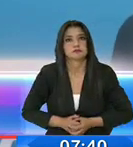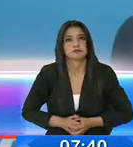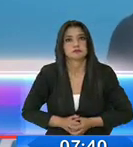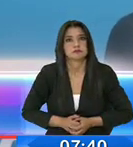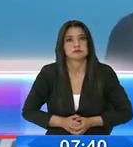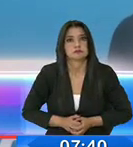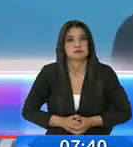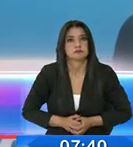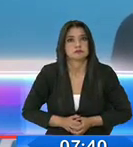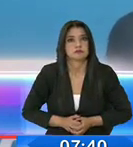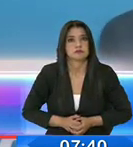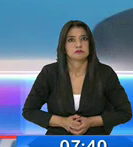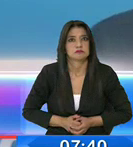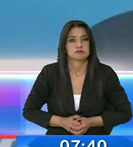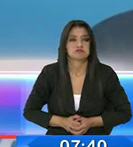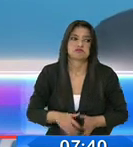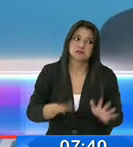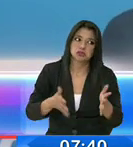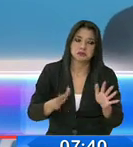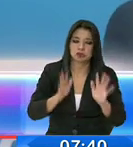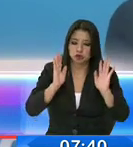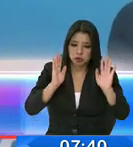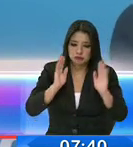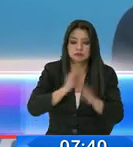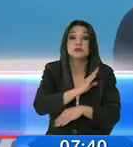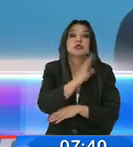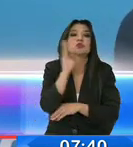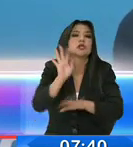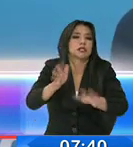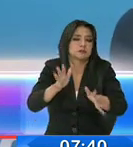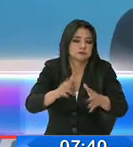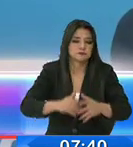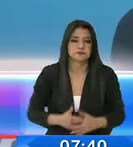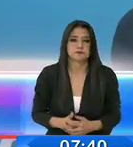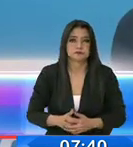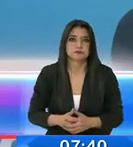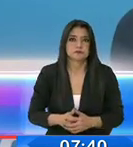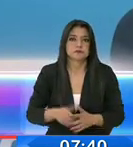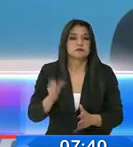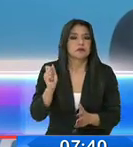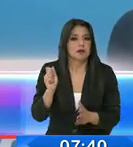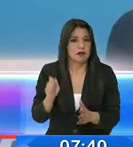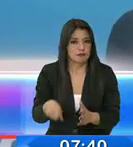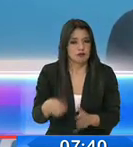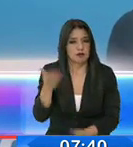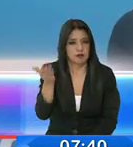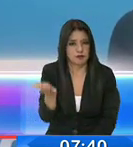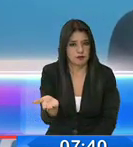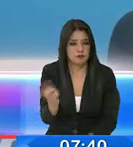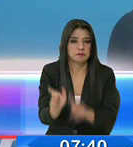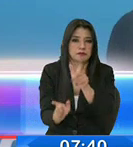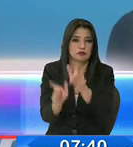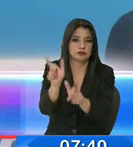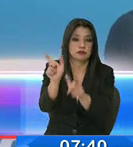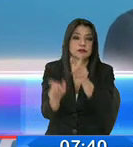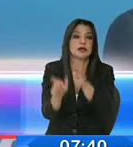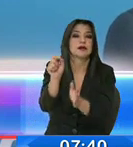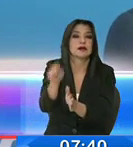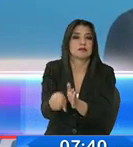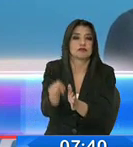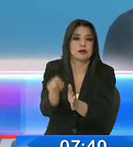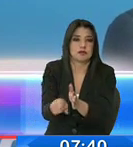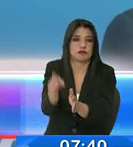menos objetivos obviamente la defensa de los procesados especialmente de